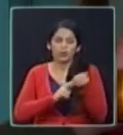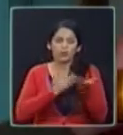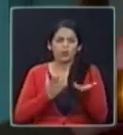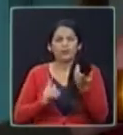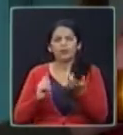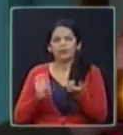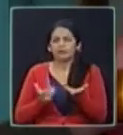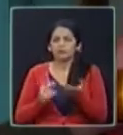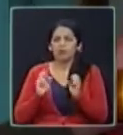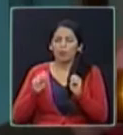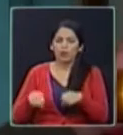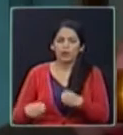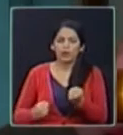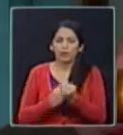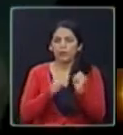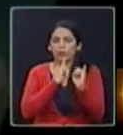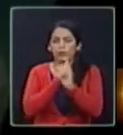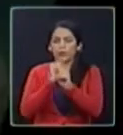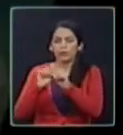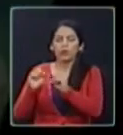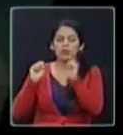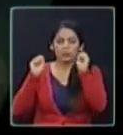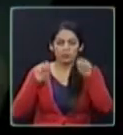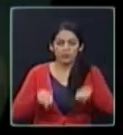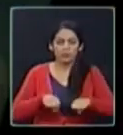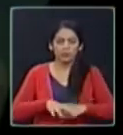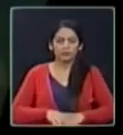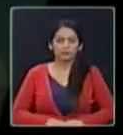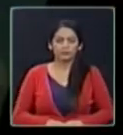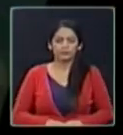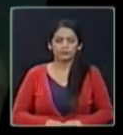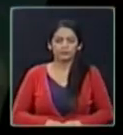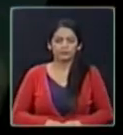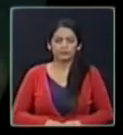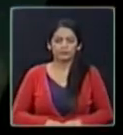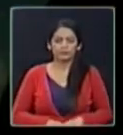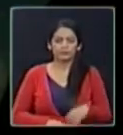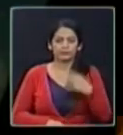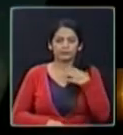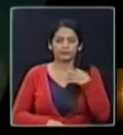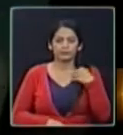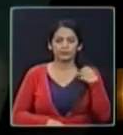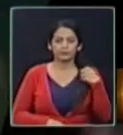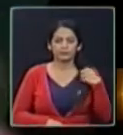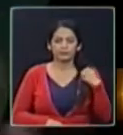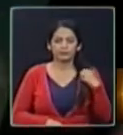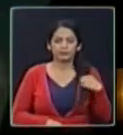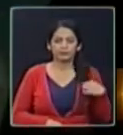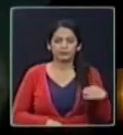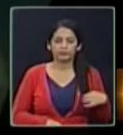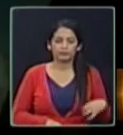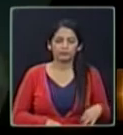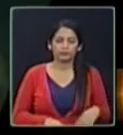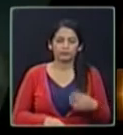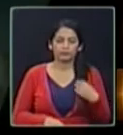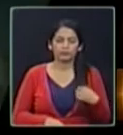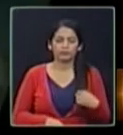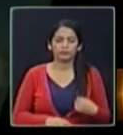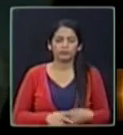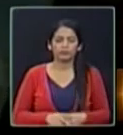manera entre instituciones. Realmente fue una cátedra de cómo